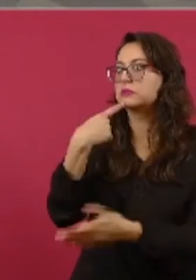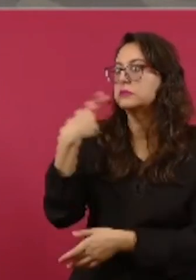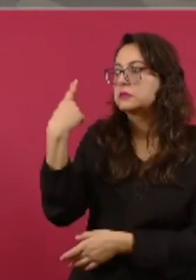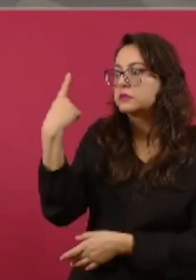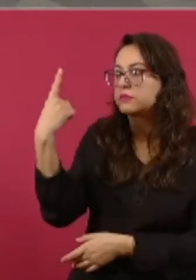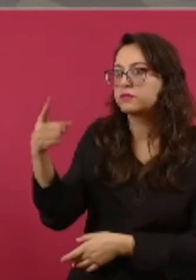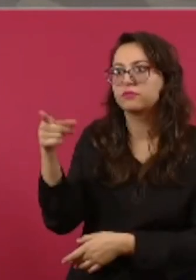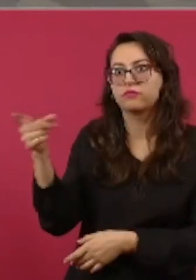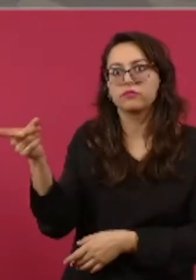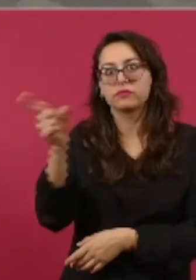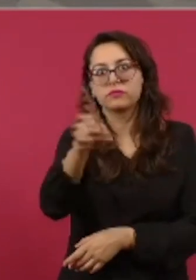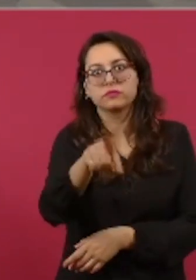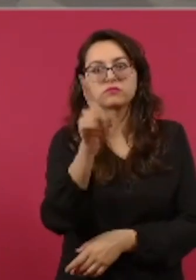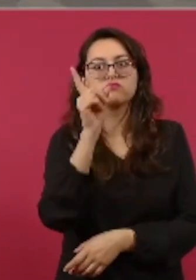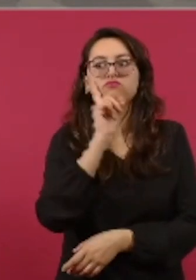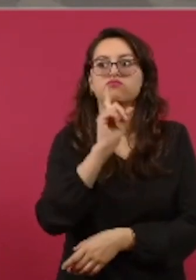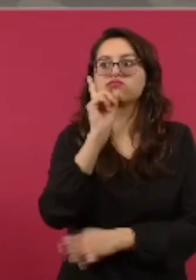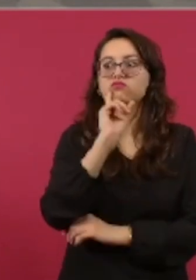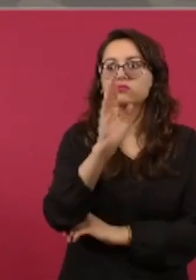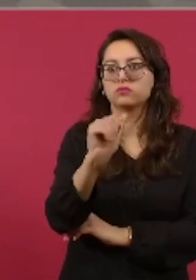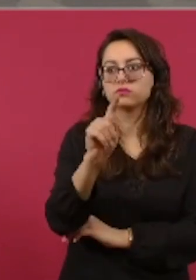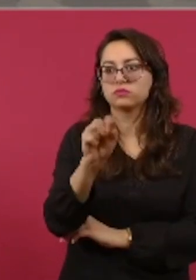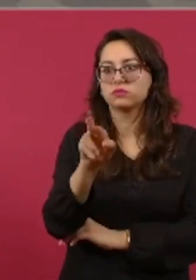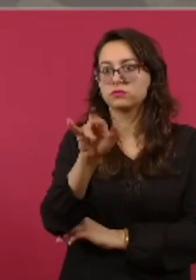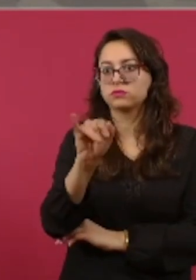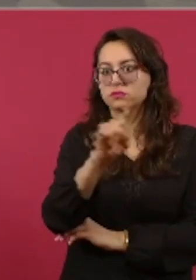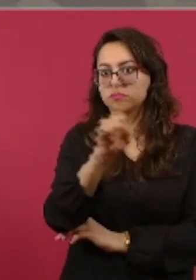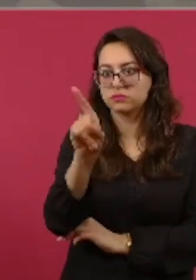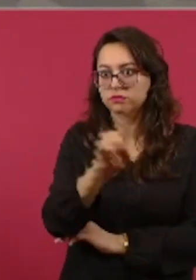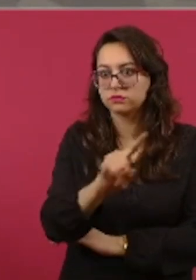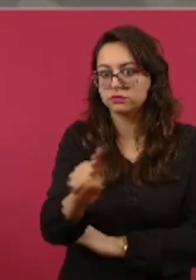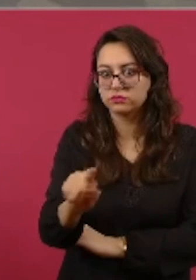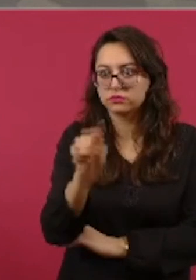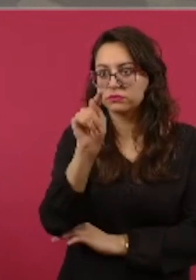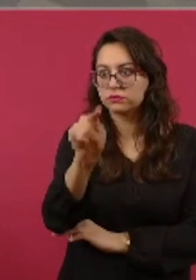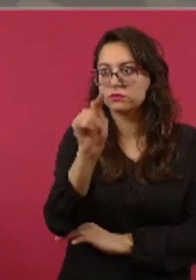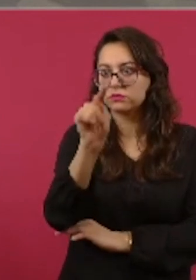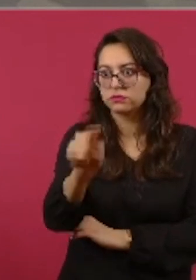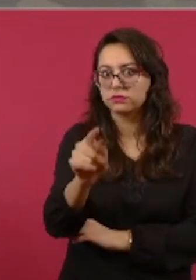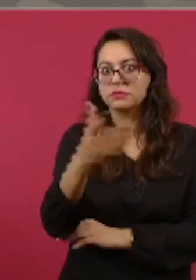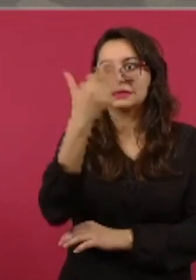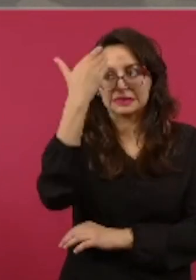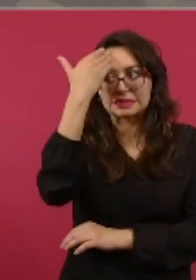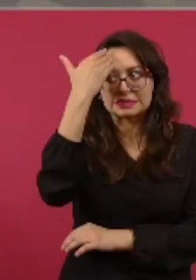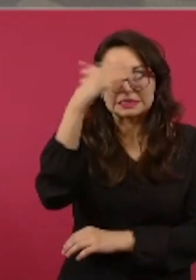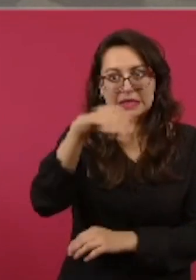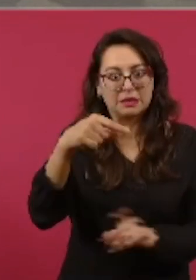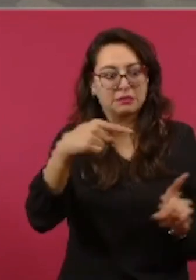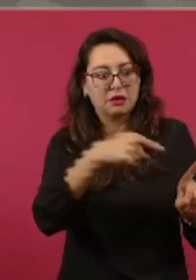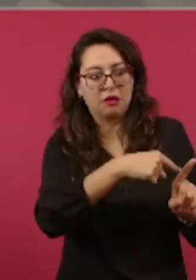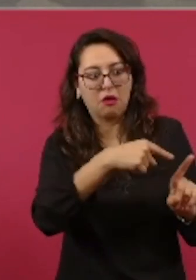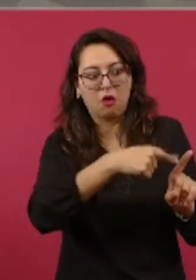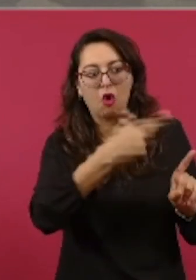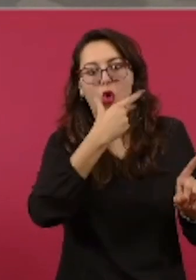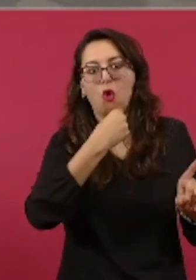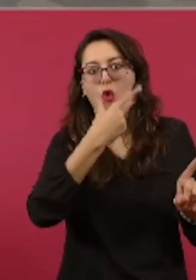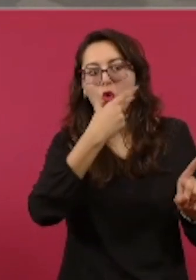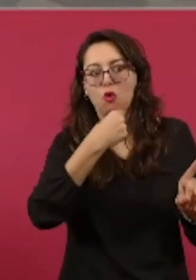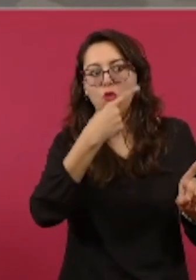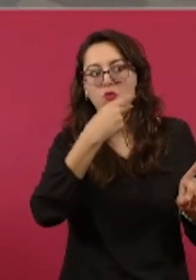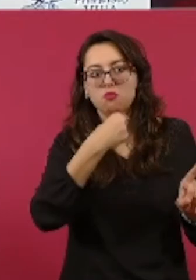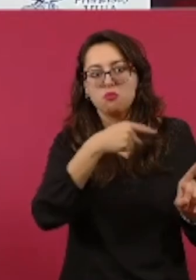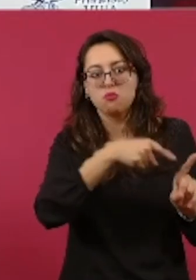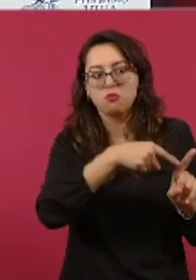contra de la jueza Beatriz Eugenia Álvarez Rodríguez, quien ha sostenido criterios parciales que